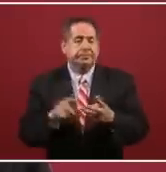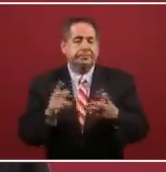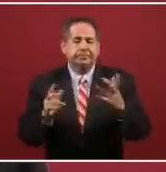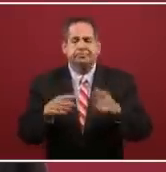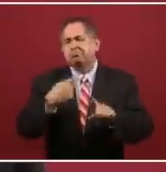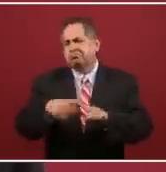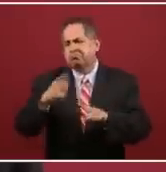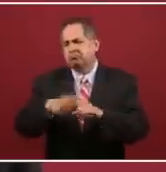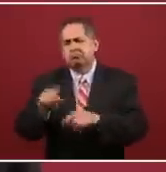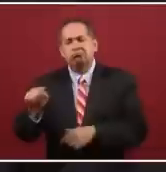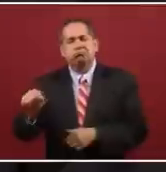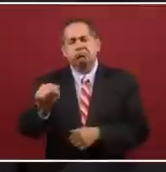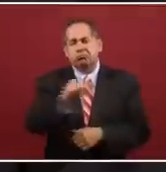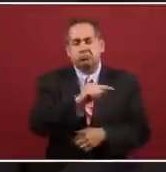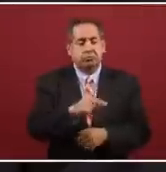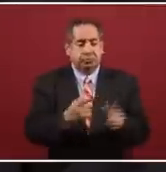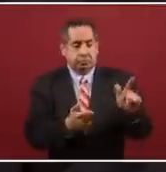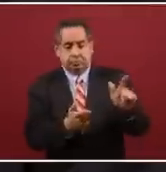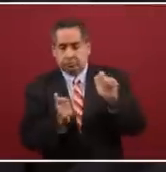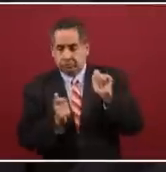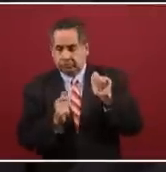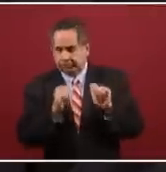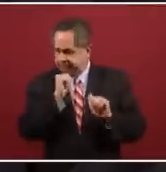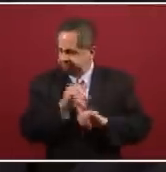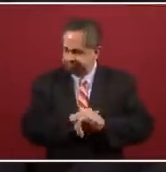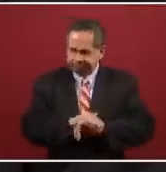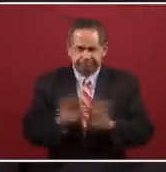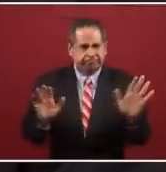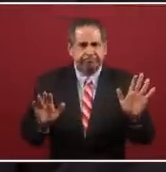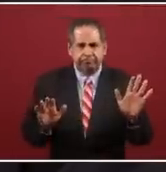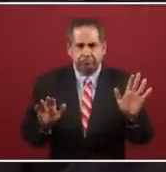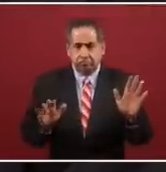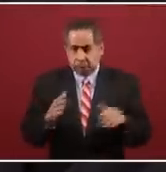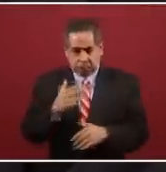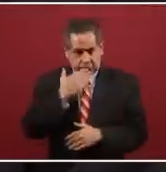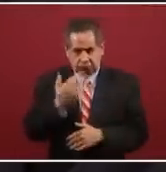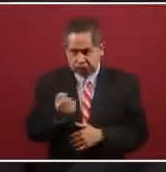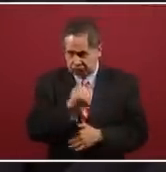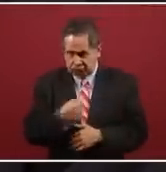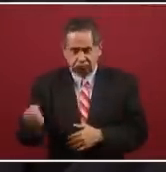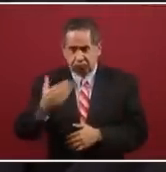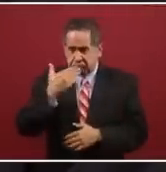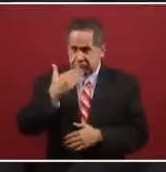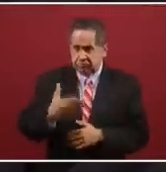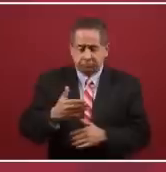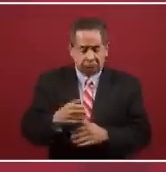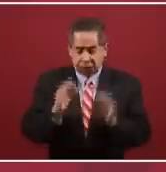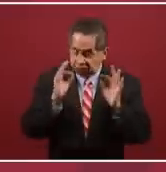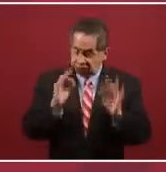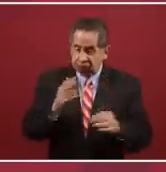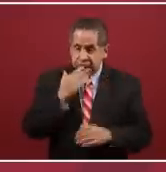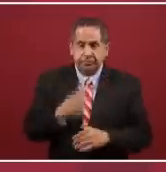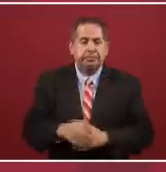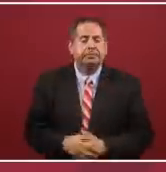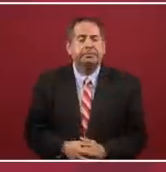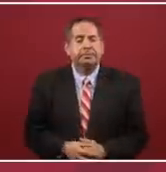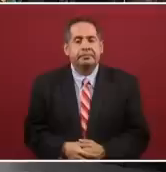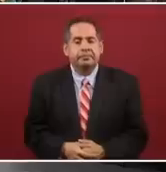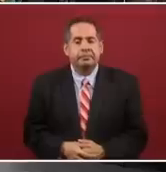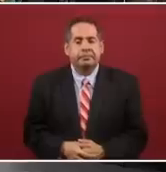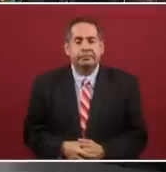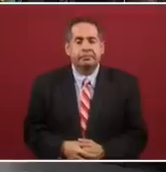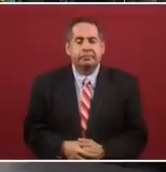y otros que no van a cobrar, y muy buenos, muy buenos. ¿Un contrato por